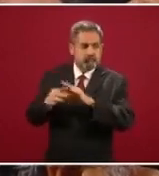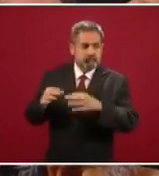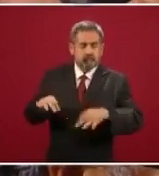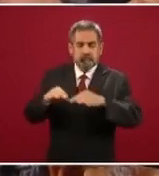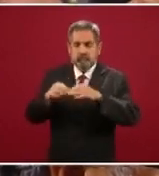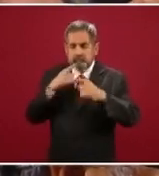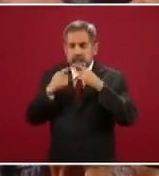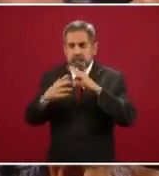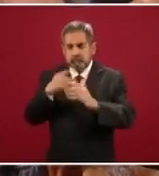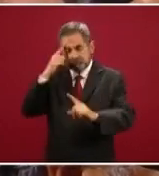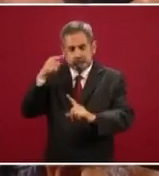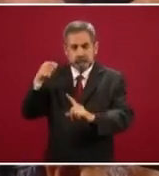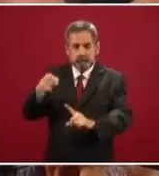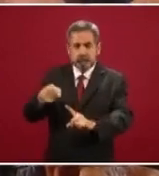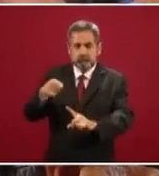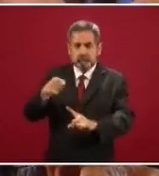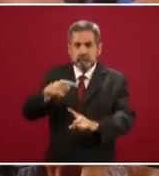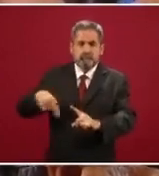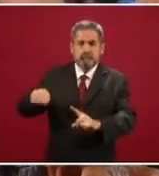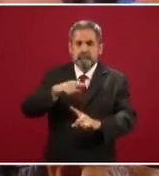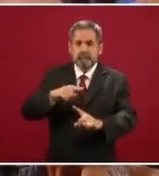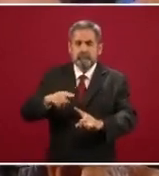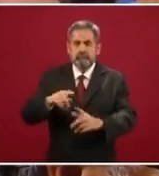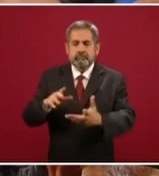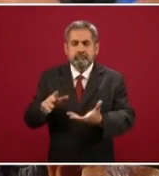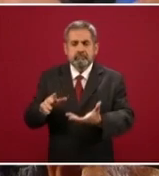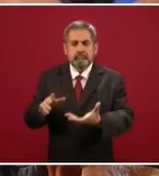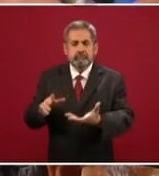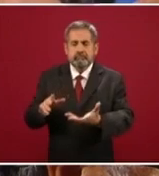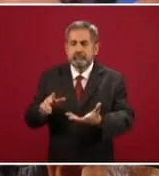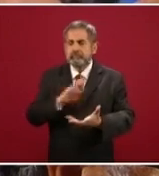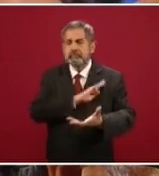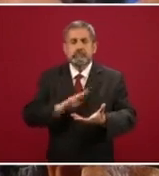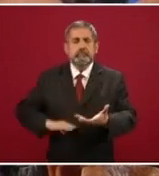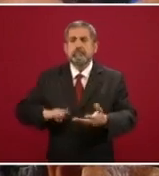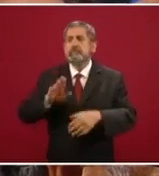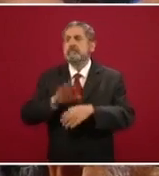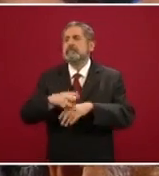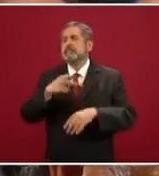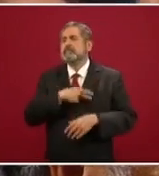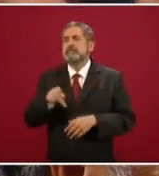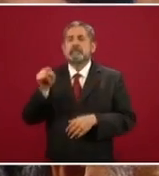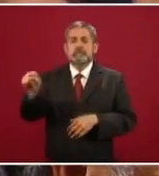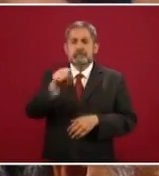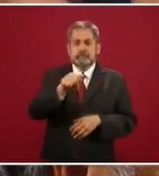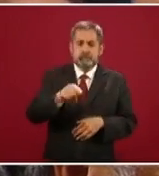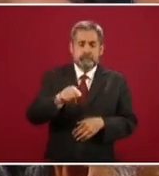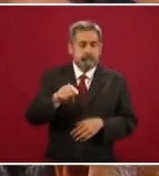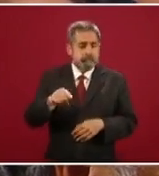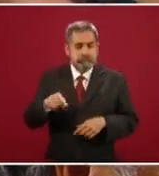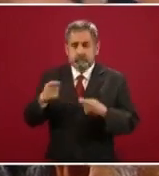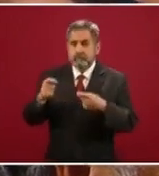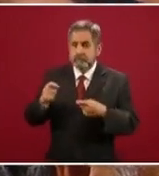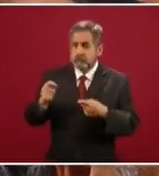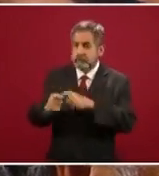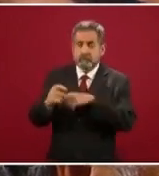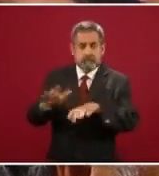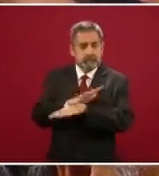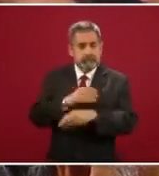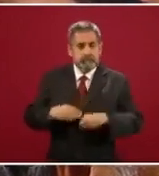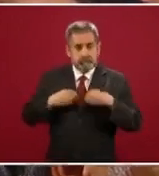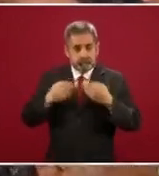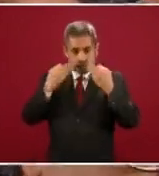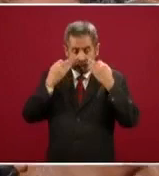puntuales para los municipios con más alta marginalidad. Les cambia la vida. Yo he constatado